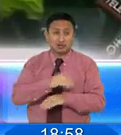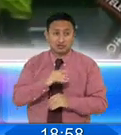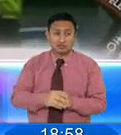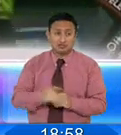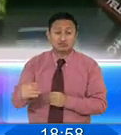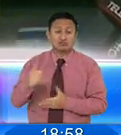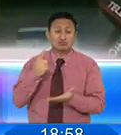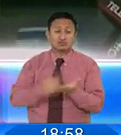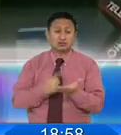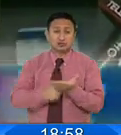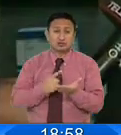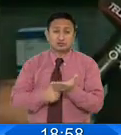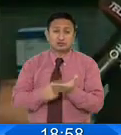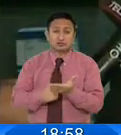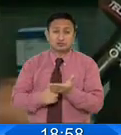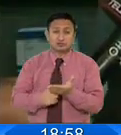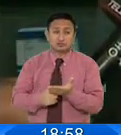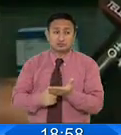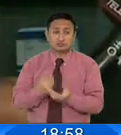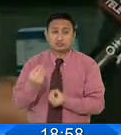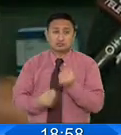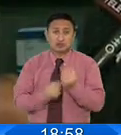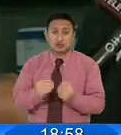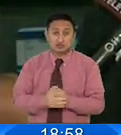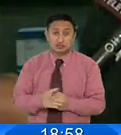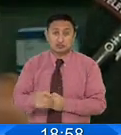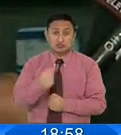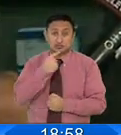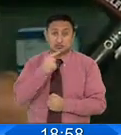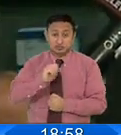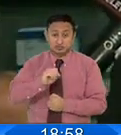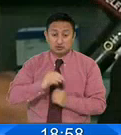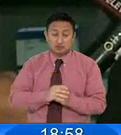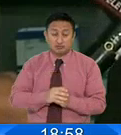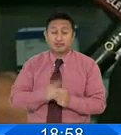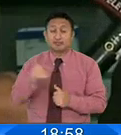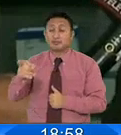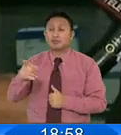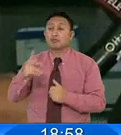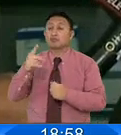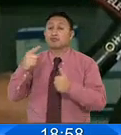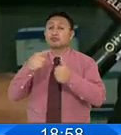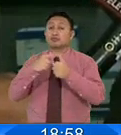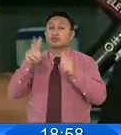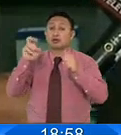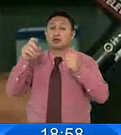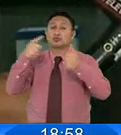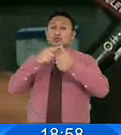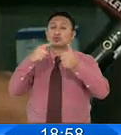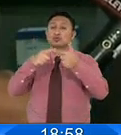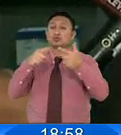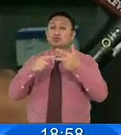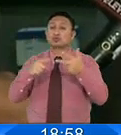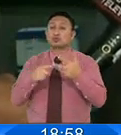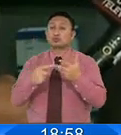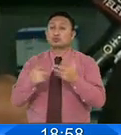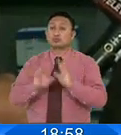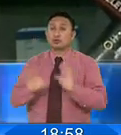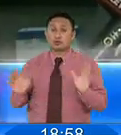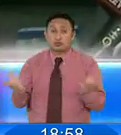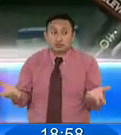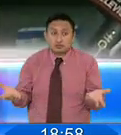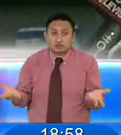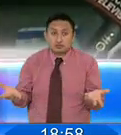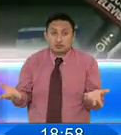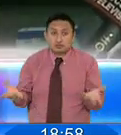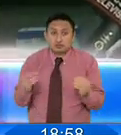análisis, cuando lo único que hizo fue, como lo menciono, enunciar los elementos que cuenta dentro de su investigación, de su instrucción